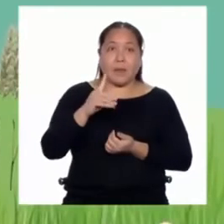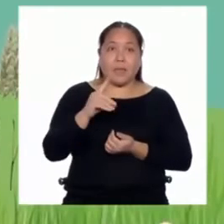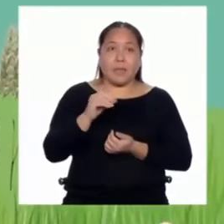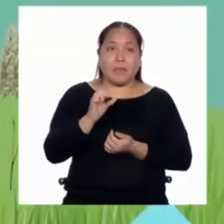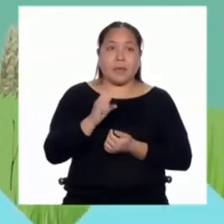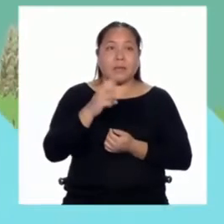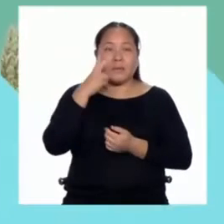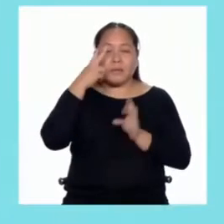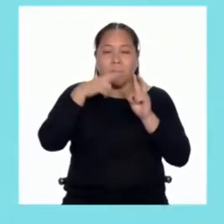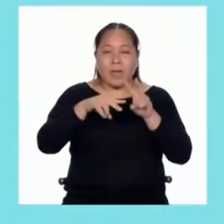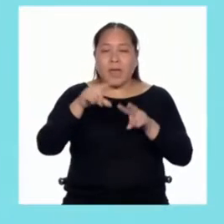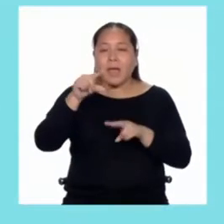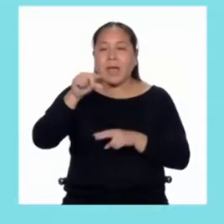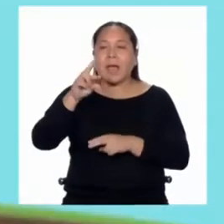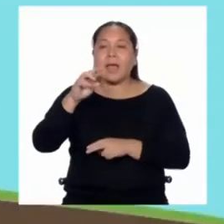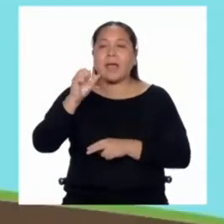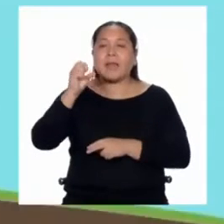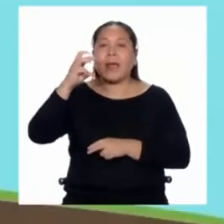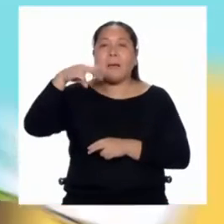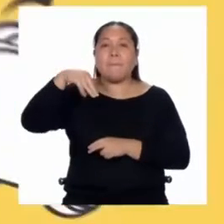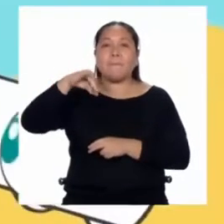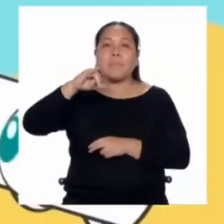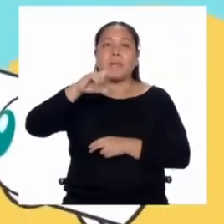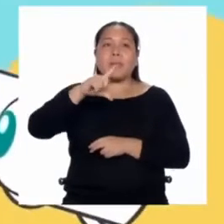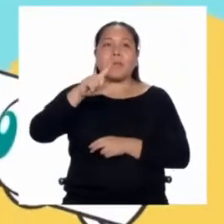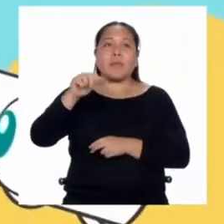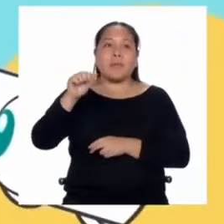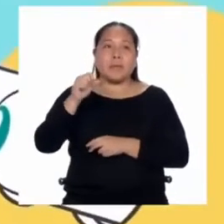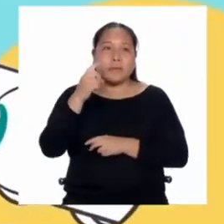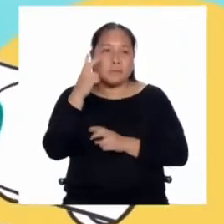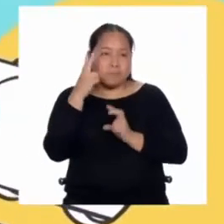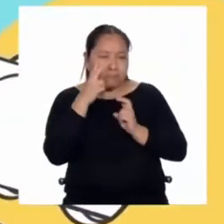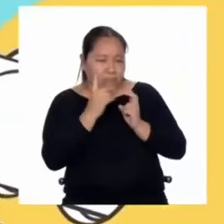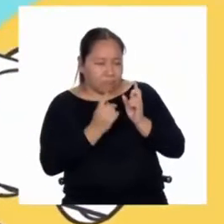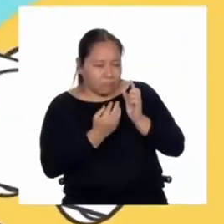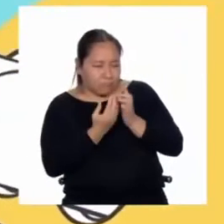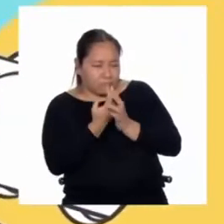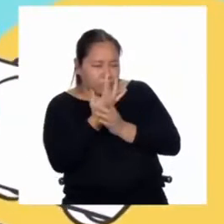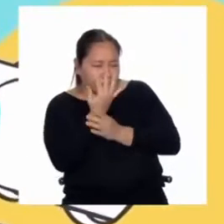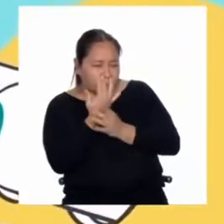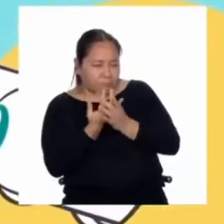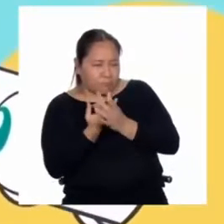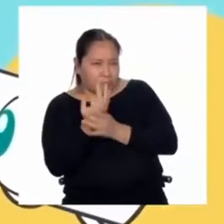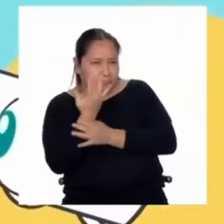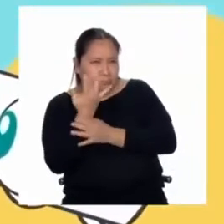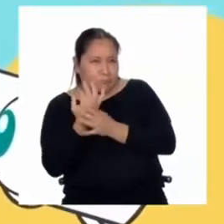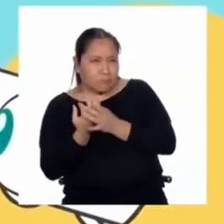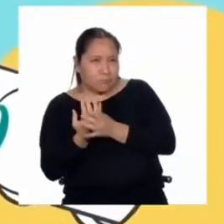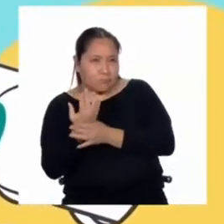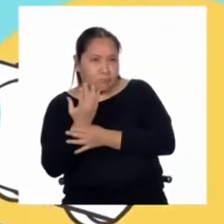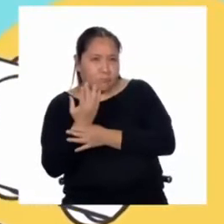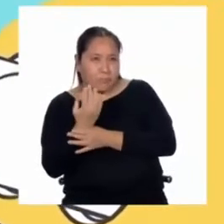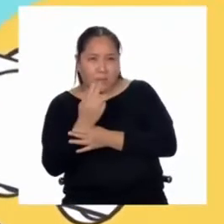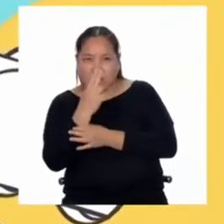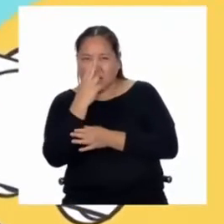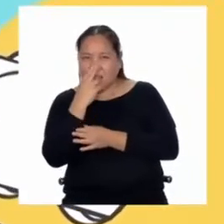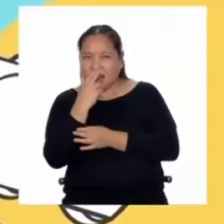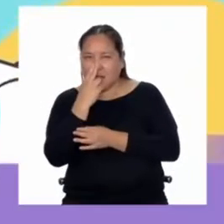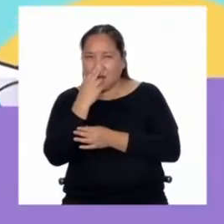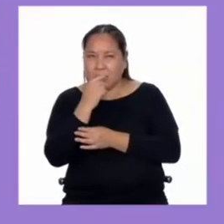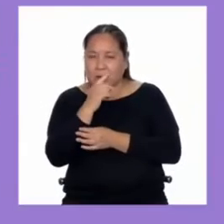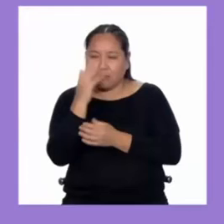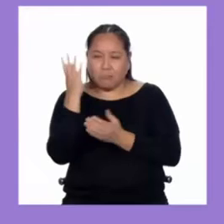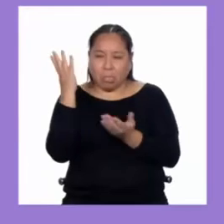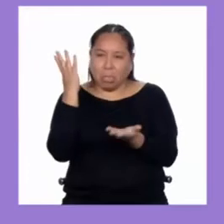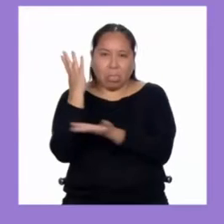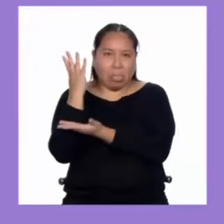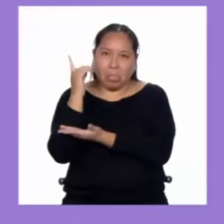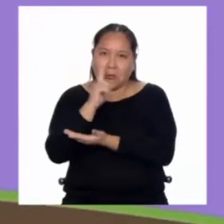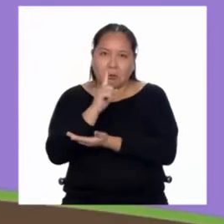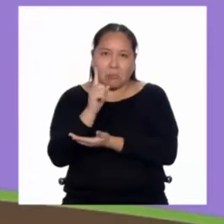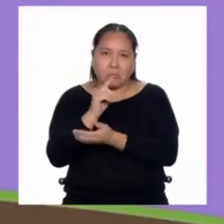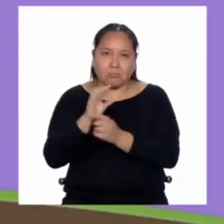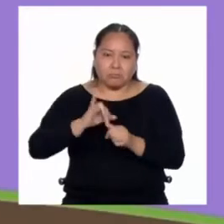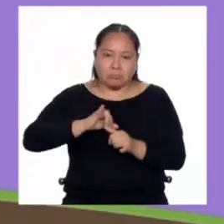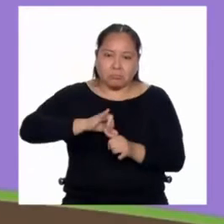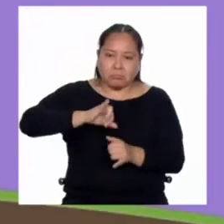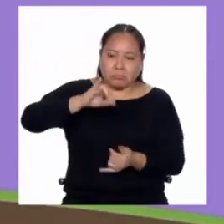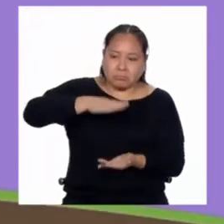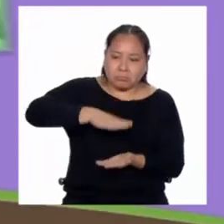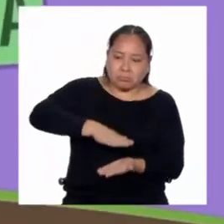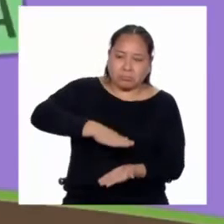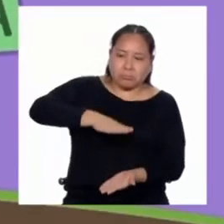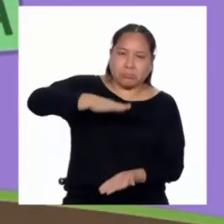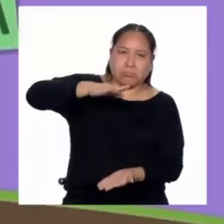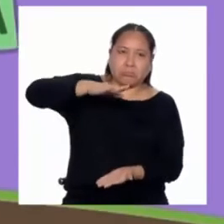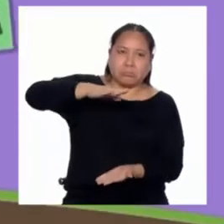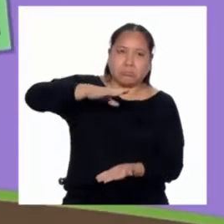gramíneas. Las gramíneas son estas, mira, plantas herbáceas raramente leñosas. Su altura tienen